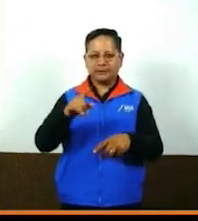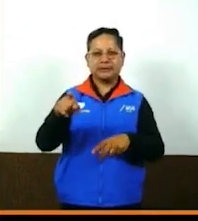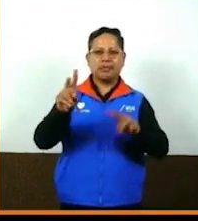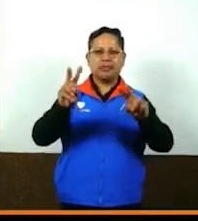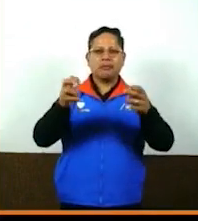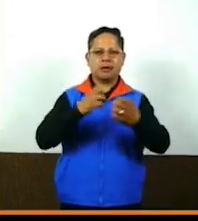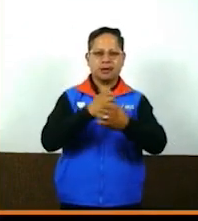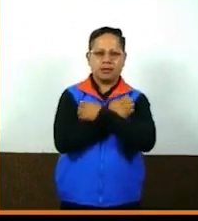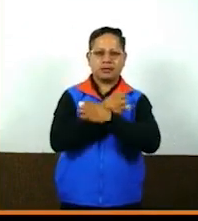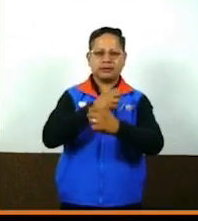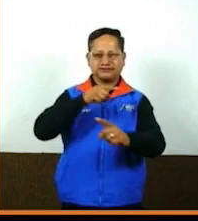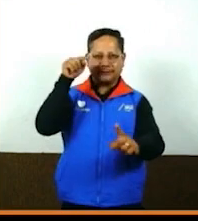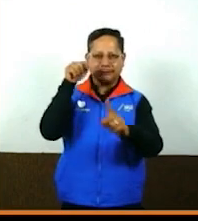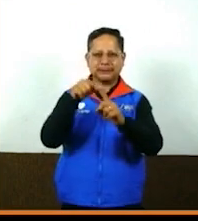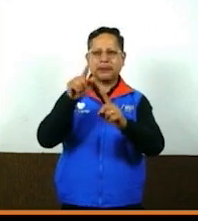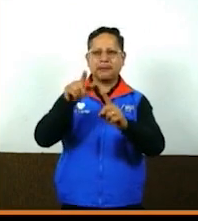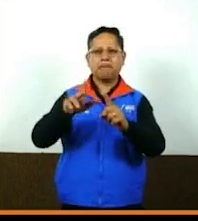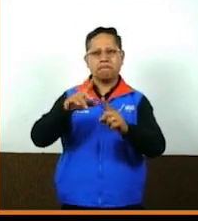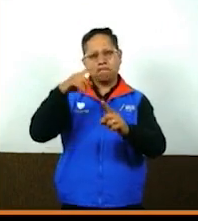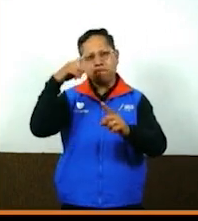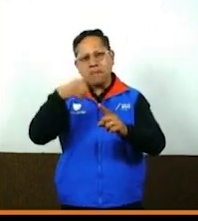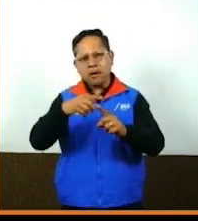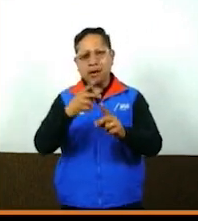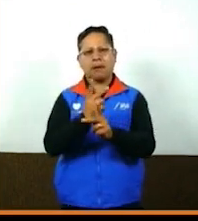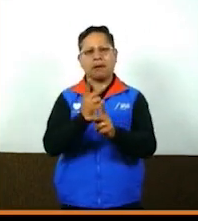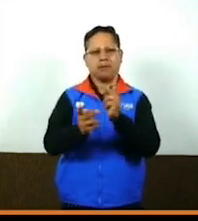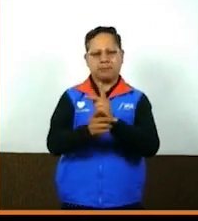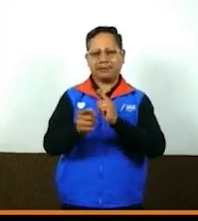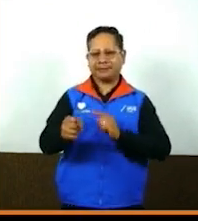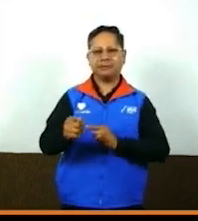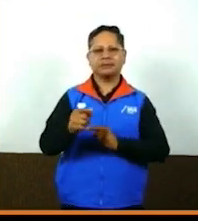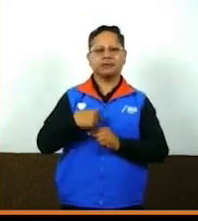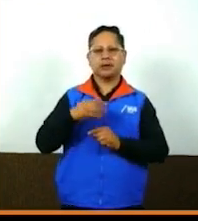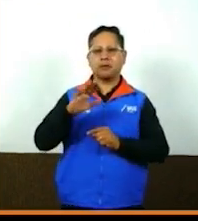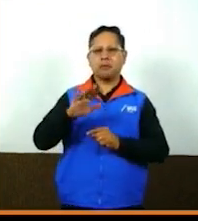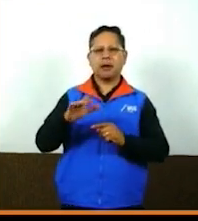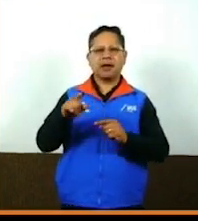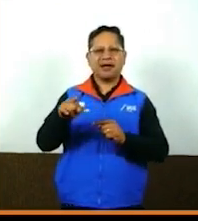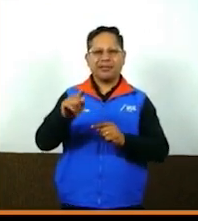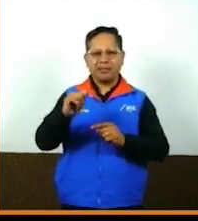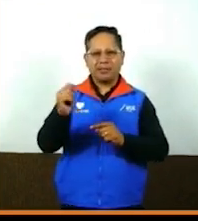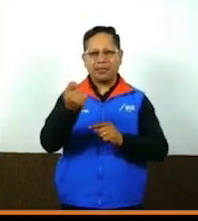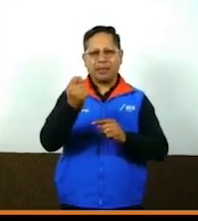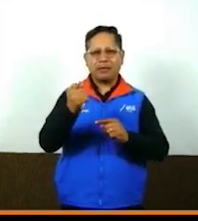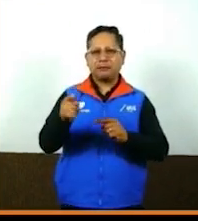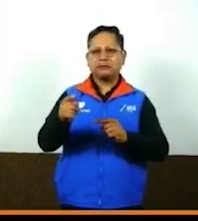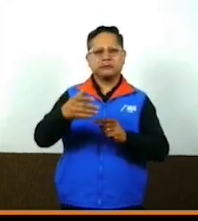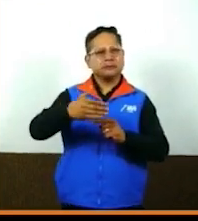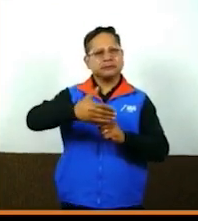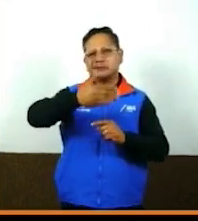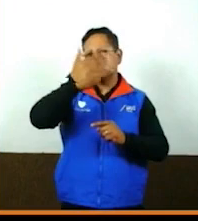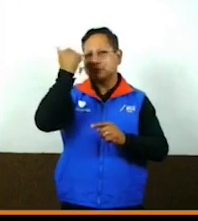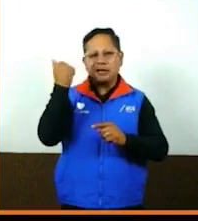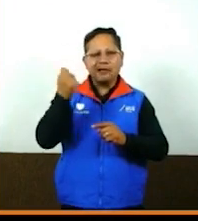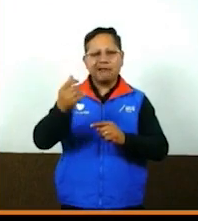educación, específicamente a nivel preparatoria, para poder cerrar la brecha tecnológica que actualmente existe.